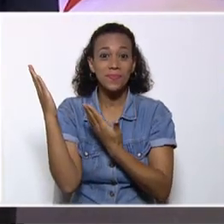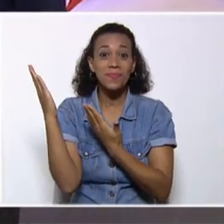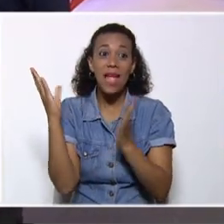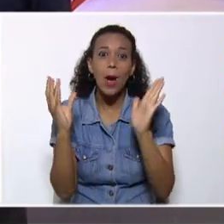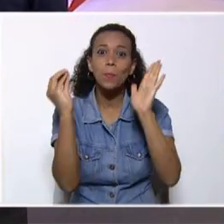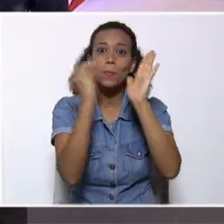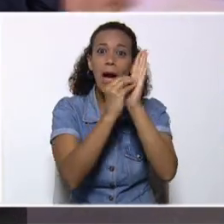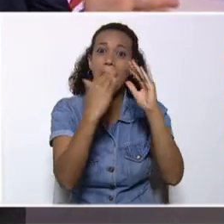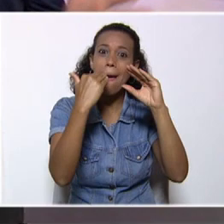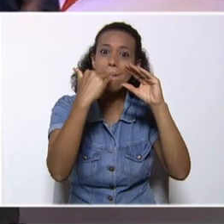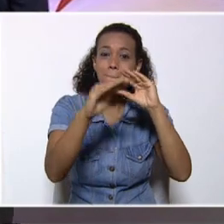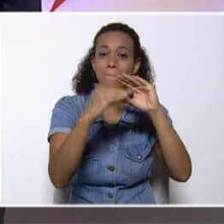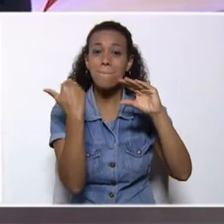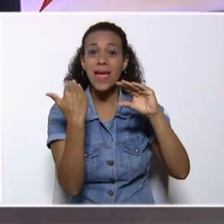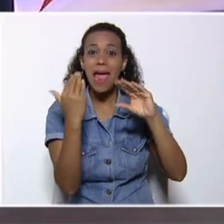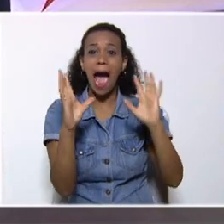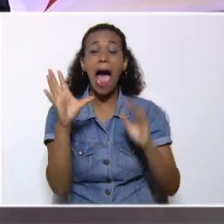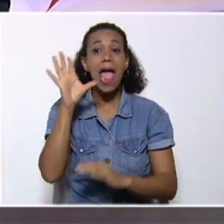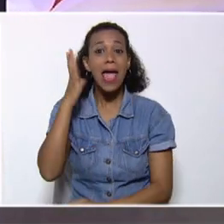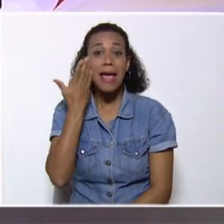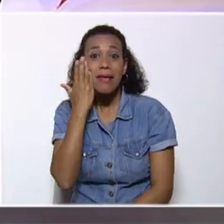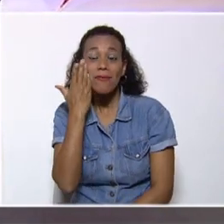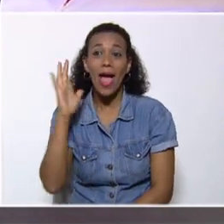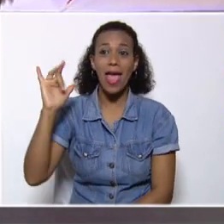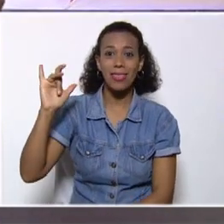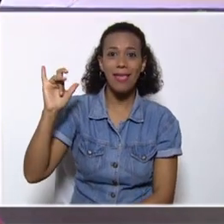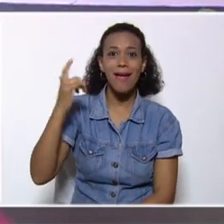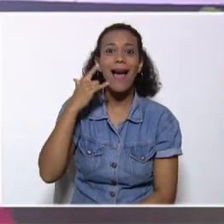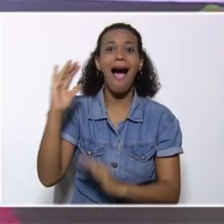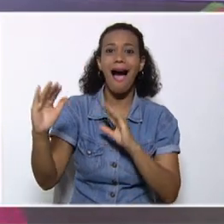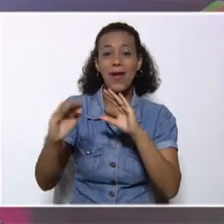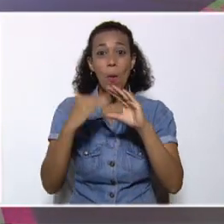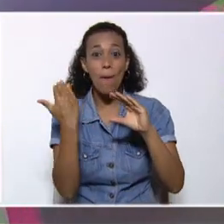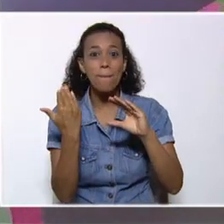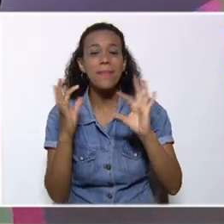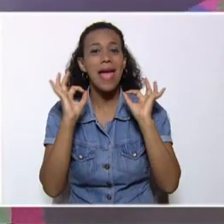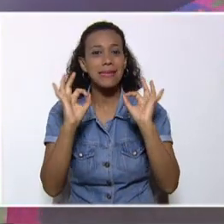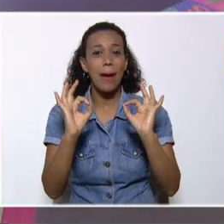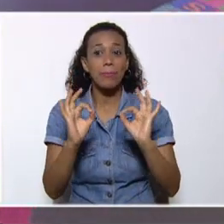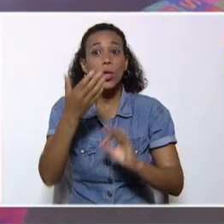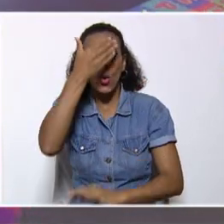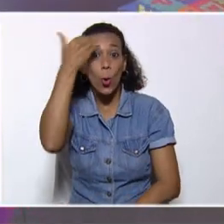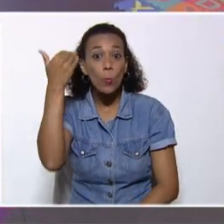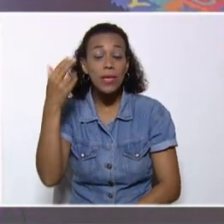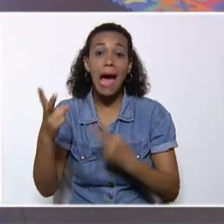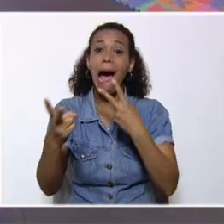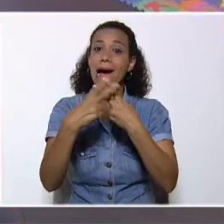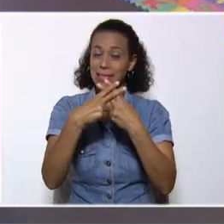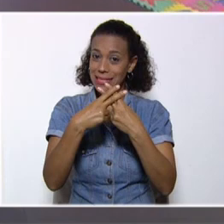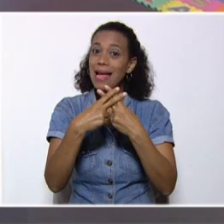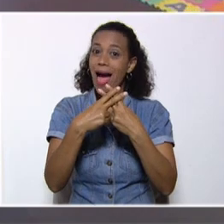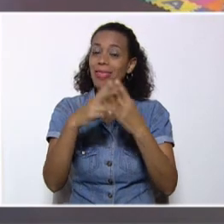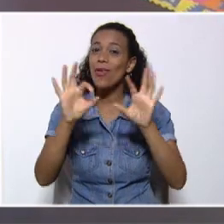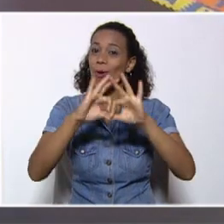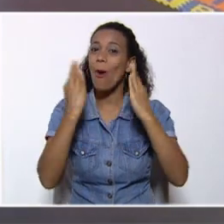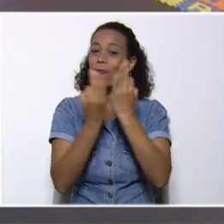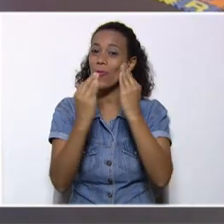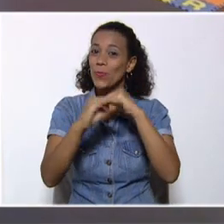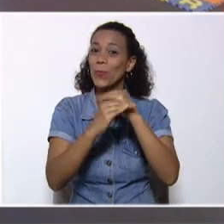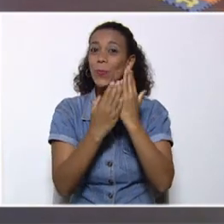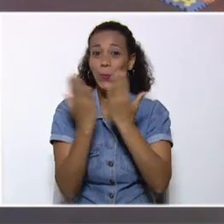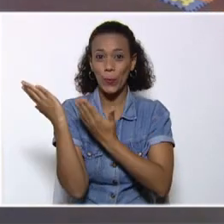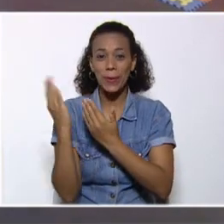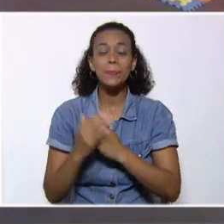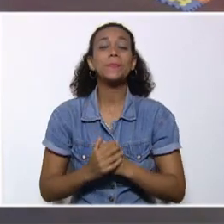@familiaescuela1, y también en Instagram y Facebook, @cadafamiliaunaescuela, sin olvidar usar la etiqueta Cada Familia